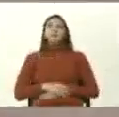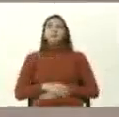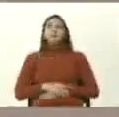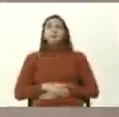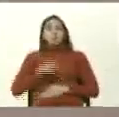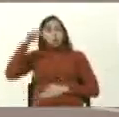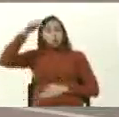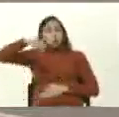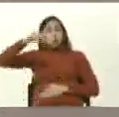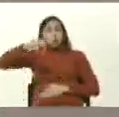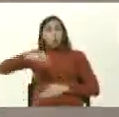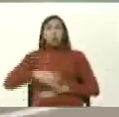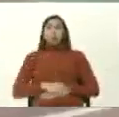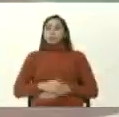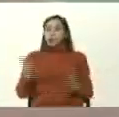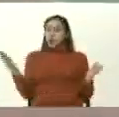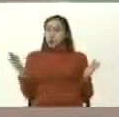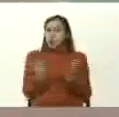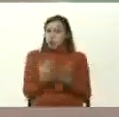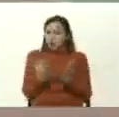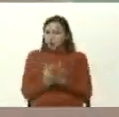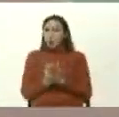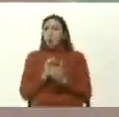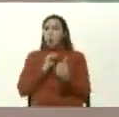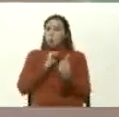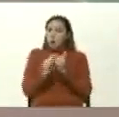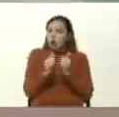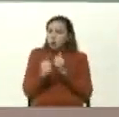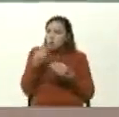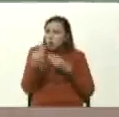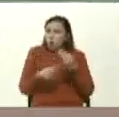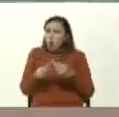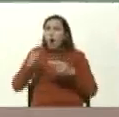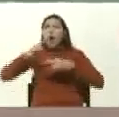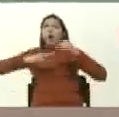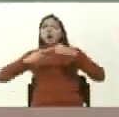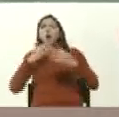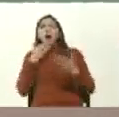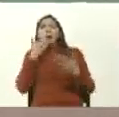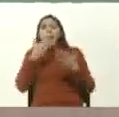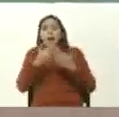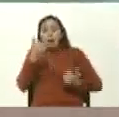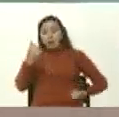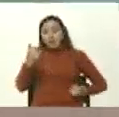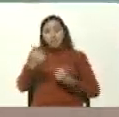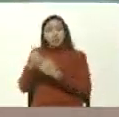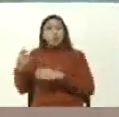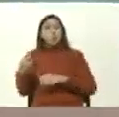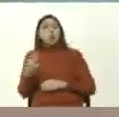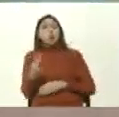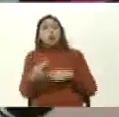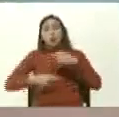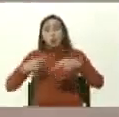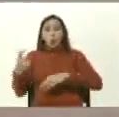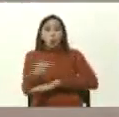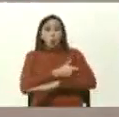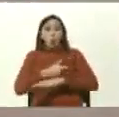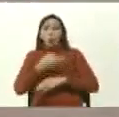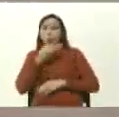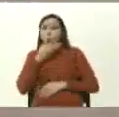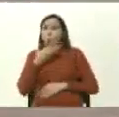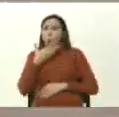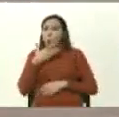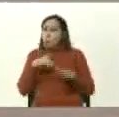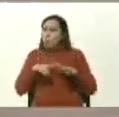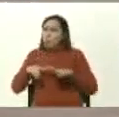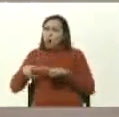hoy, bueno, esta escuela de talento la hemos construido gracias a todo el apoyo del gobierno revolucionario. Ha quedado hermosa. Es una escuela de